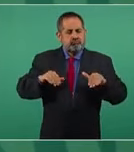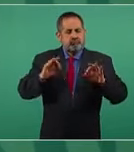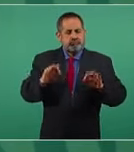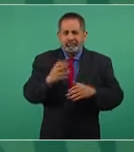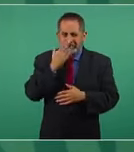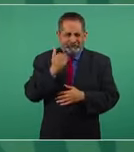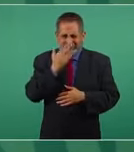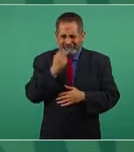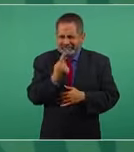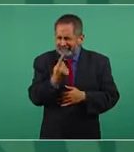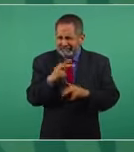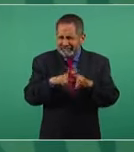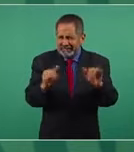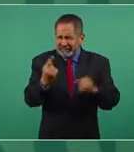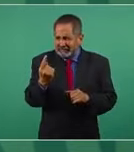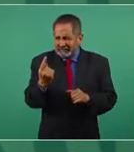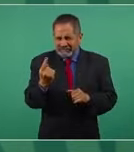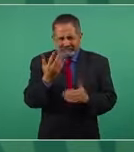Uno.